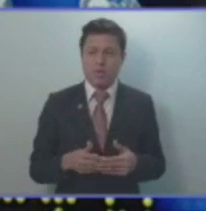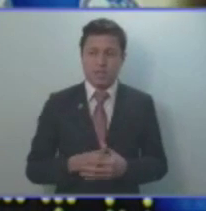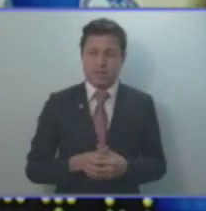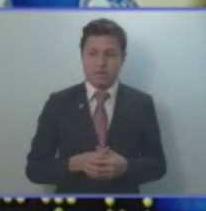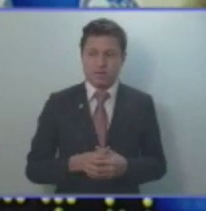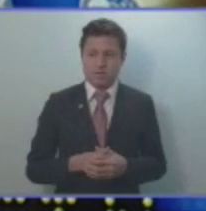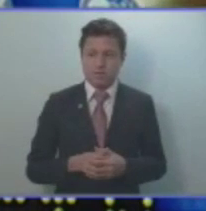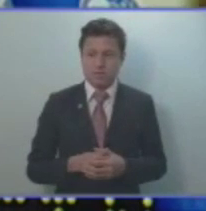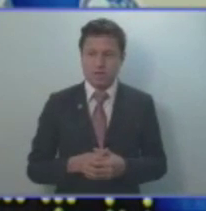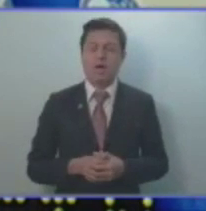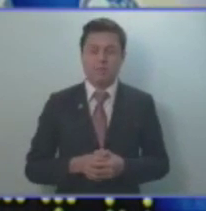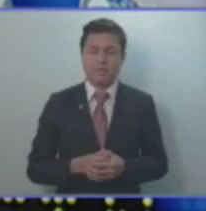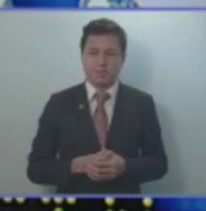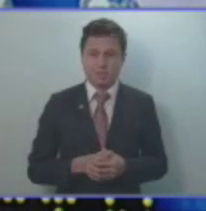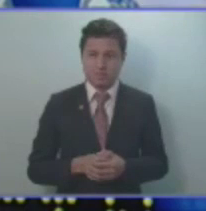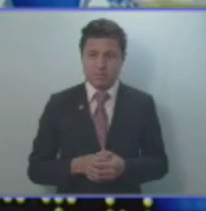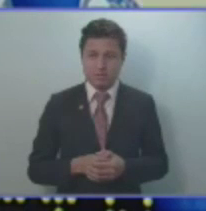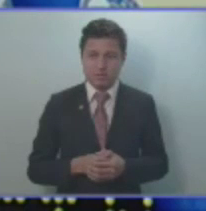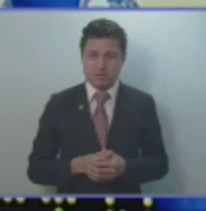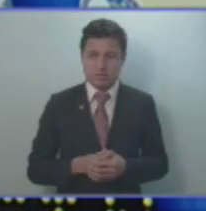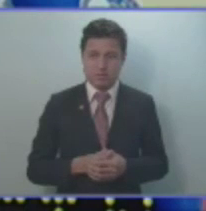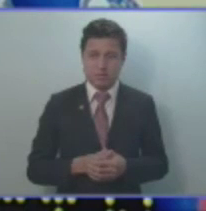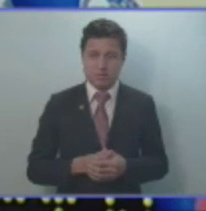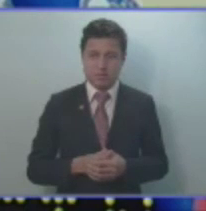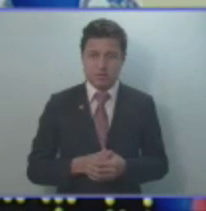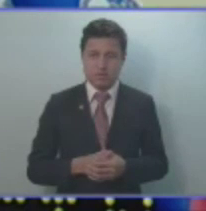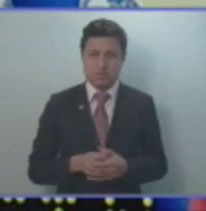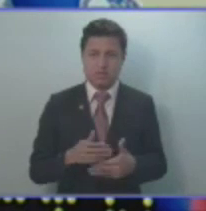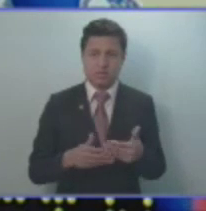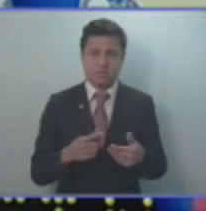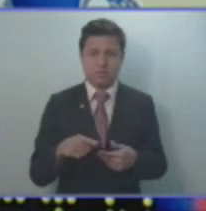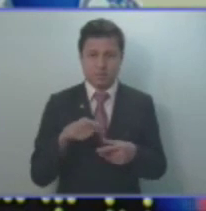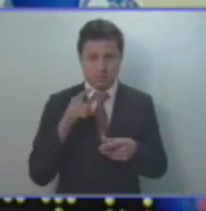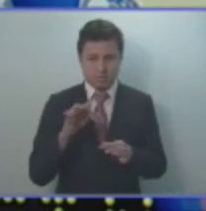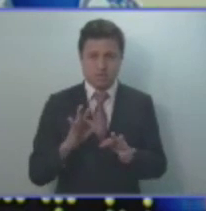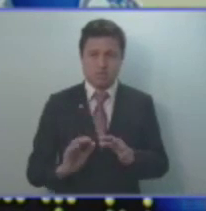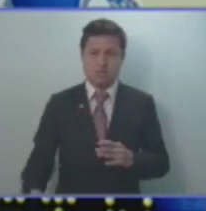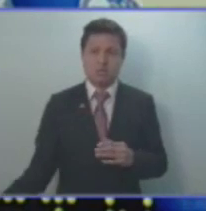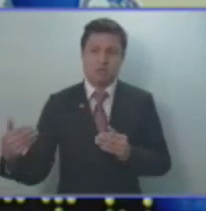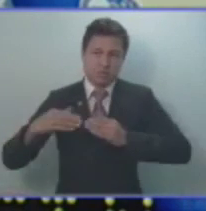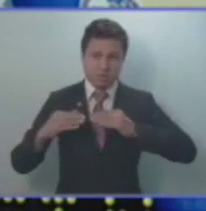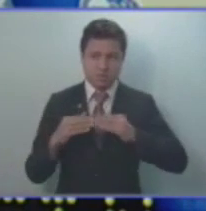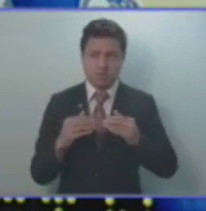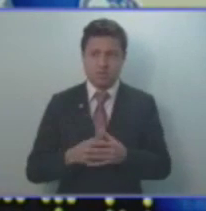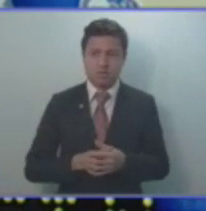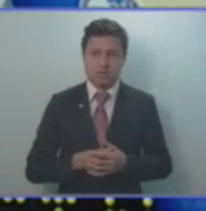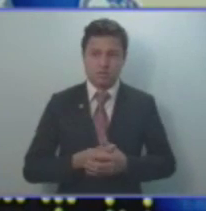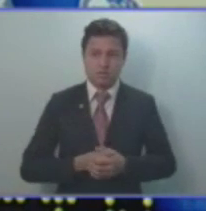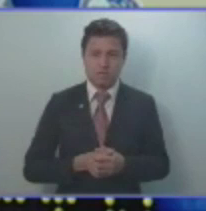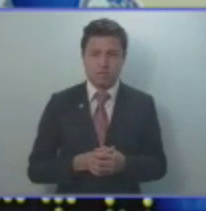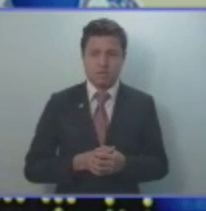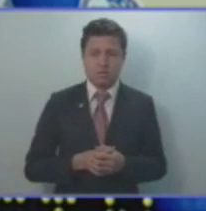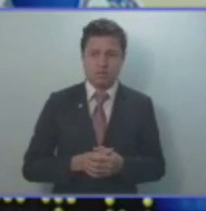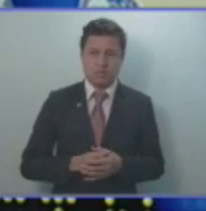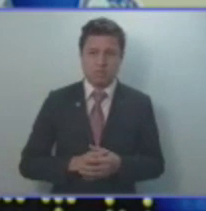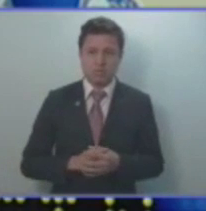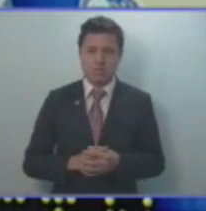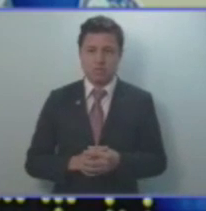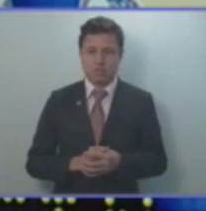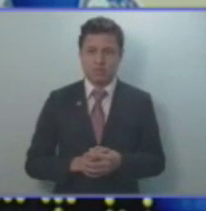diputadas, decretan, artículo 1, declárese al municipio de Tacuba, departamento de